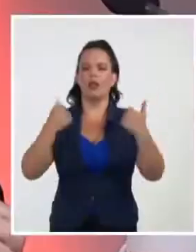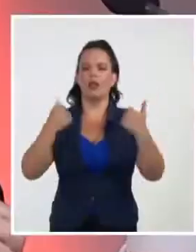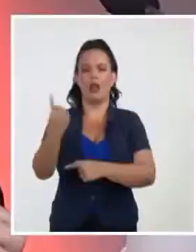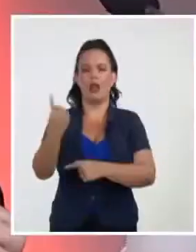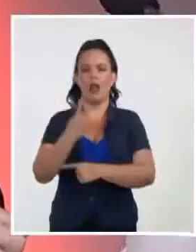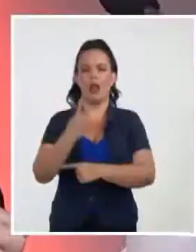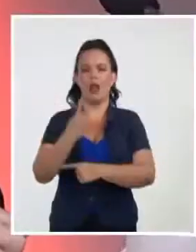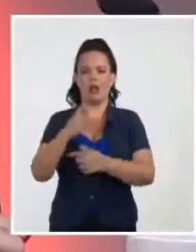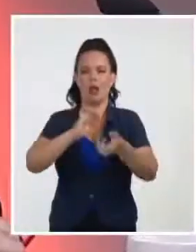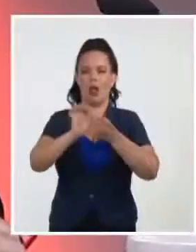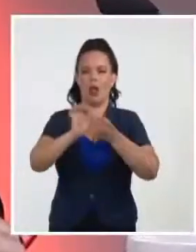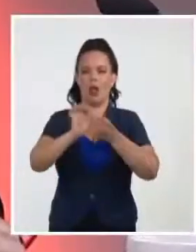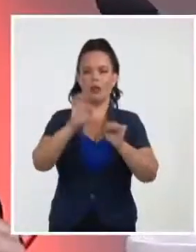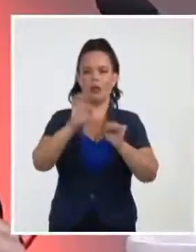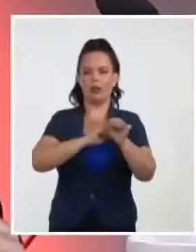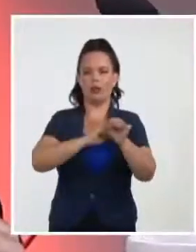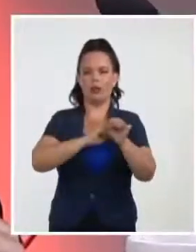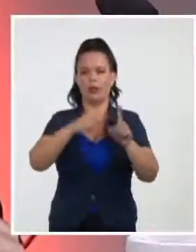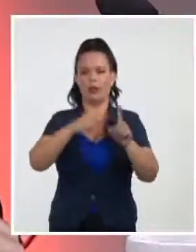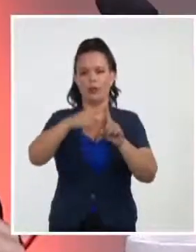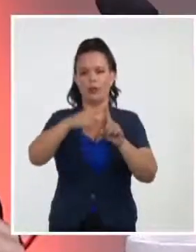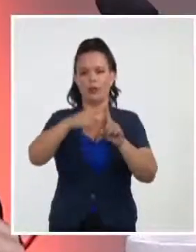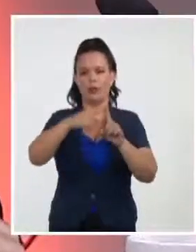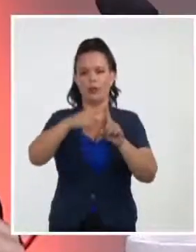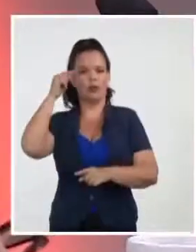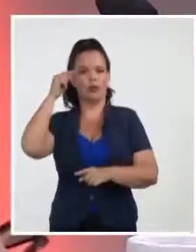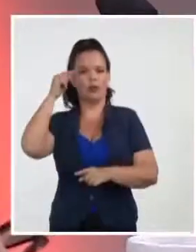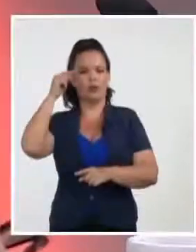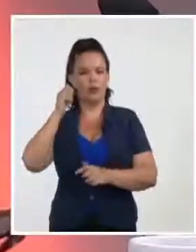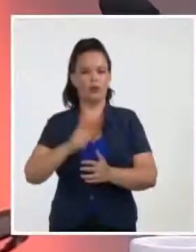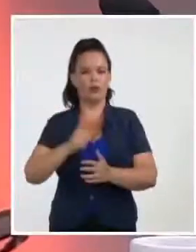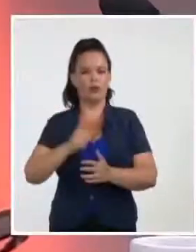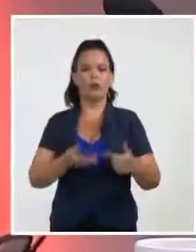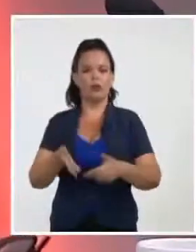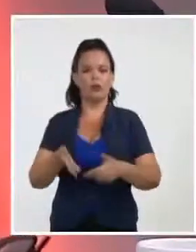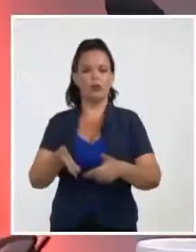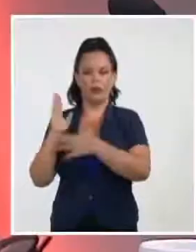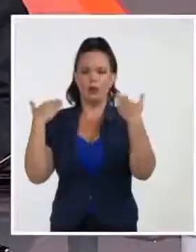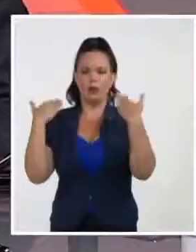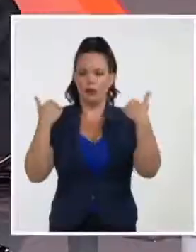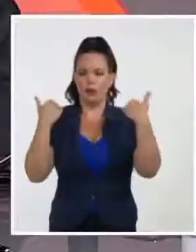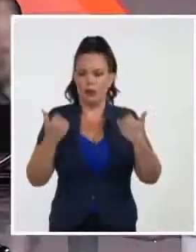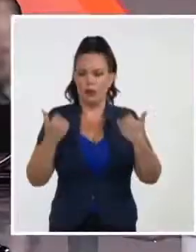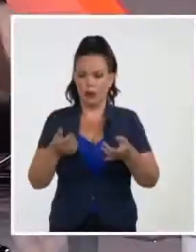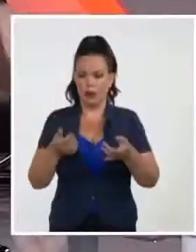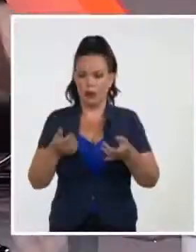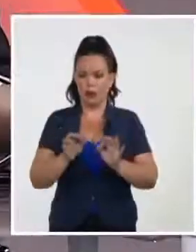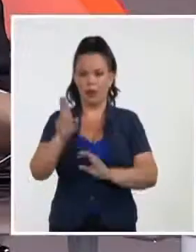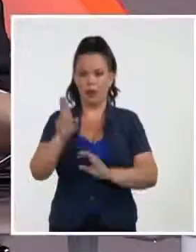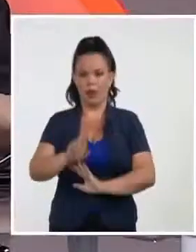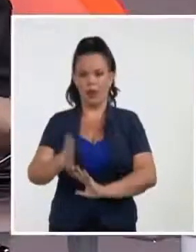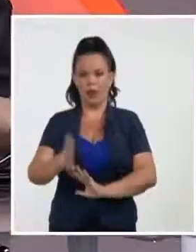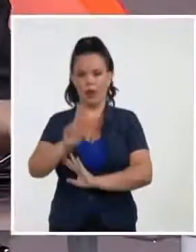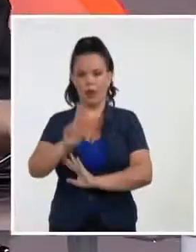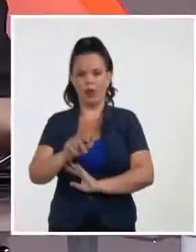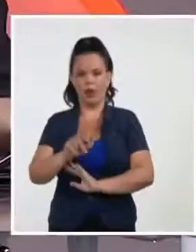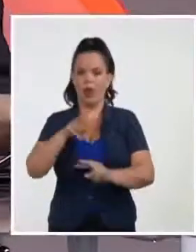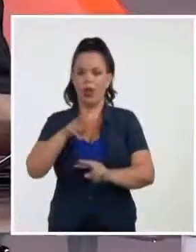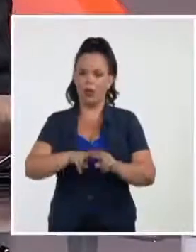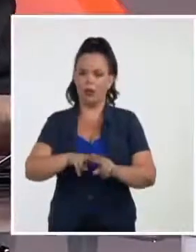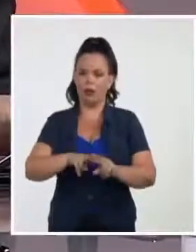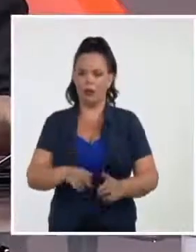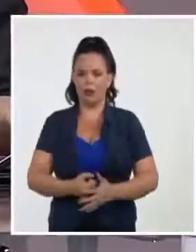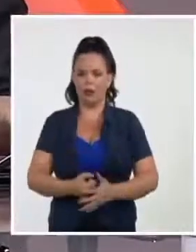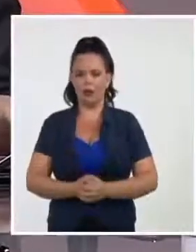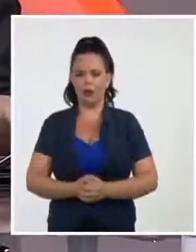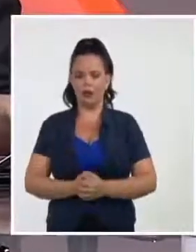Raúl Guinovar Díaz, decano de la Facultad de Matemática y Computación de la Universidad de La Habana. Como ven, un panel estelar para poder hablar de estos temas, así